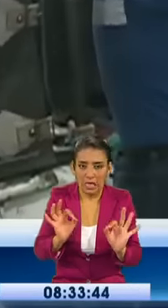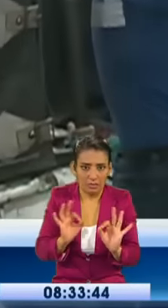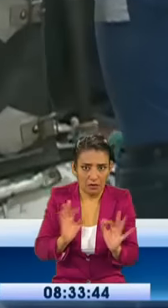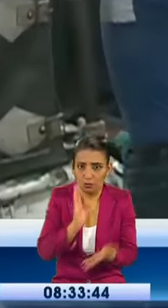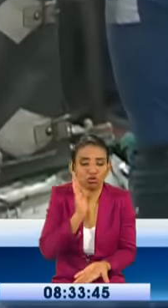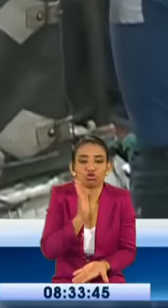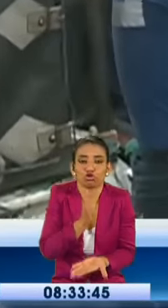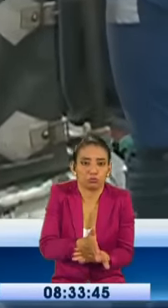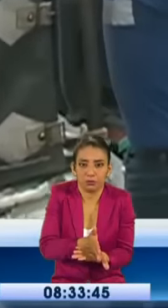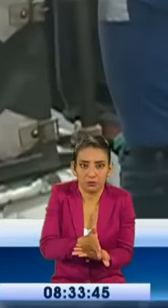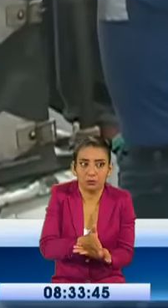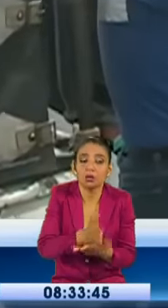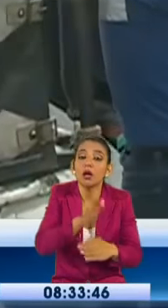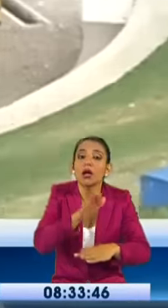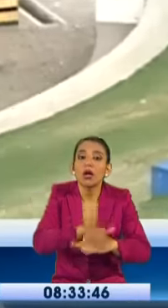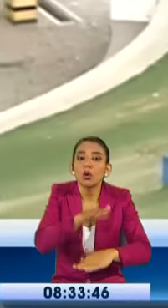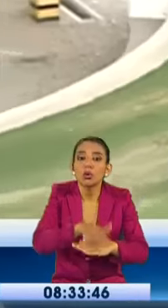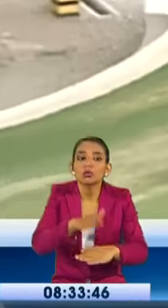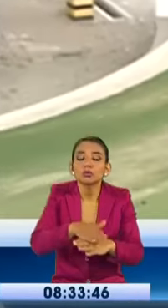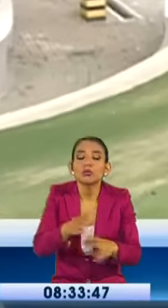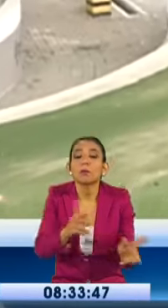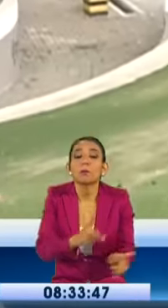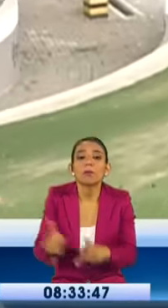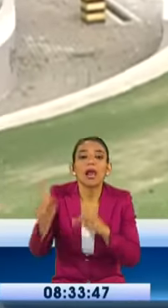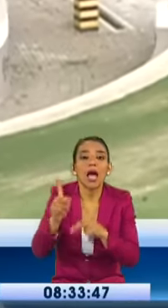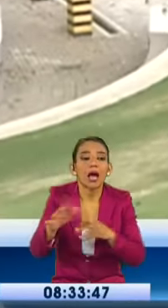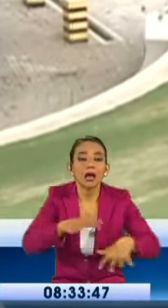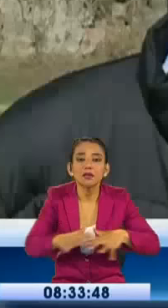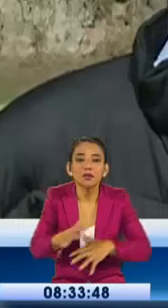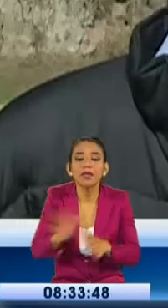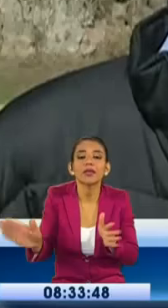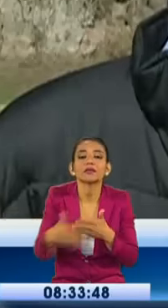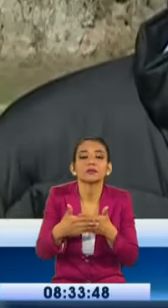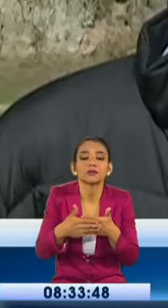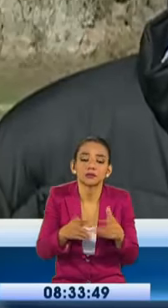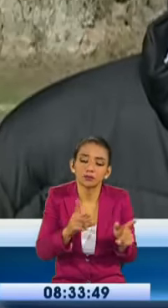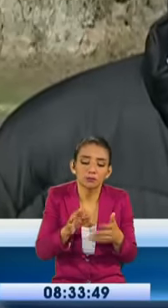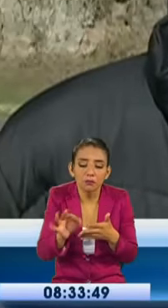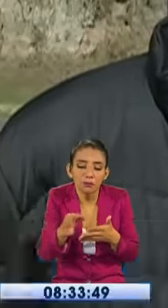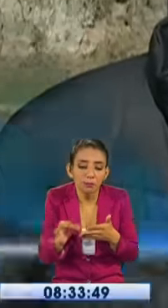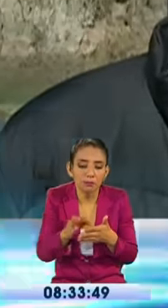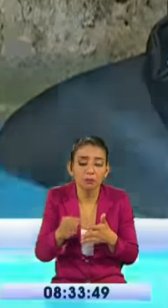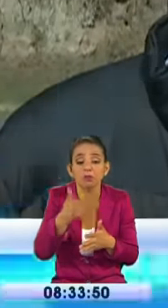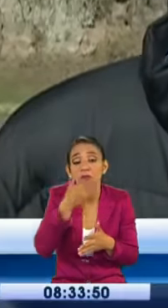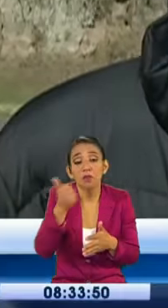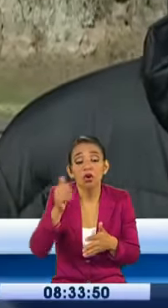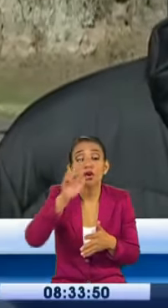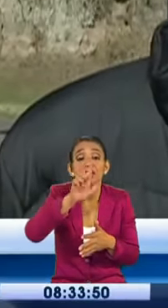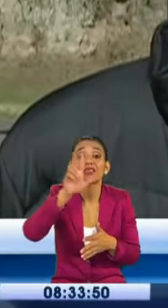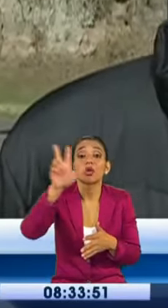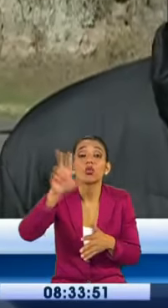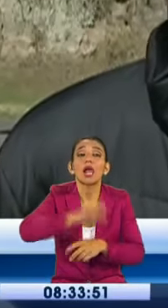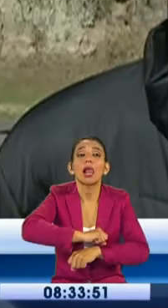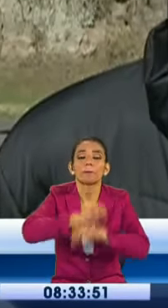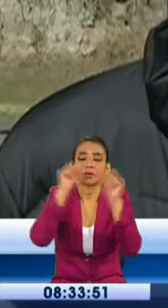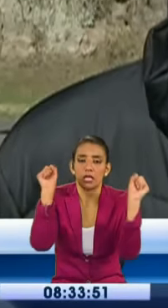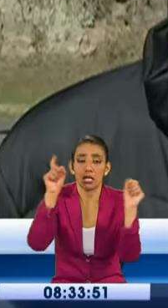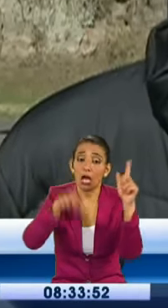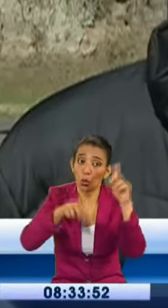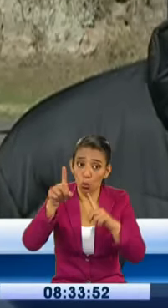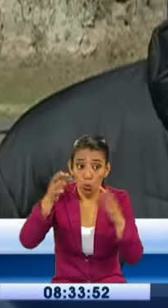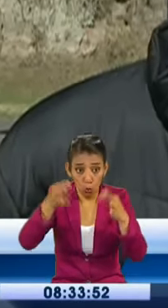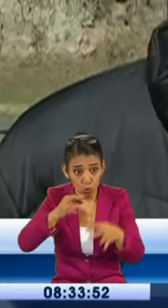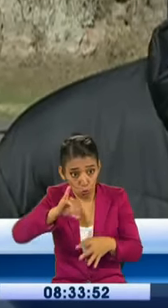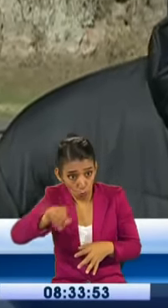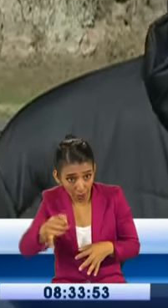Quito, debido a que se trabaja en el cierre de la planificación de las actividades. Por favor, sacar el 31 de la mañana en los barrios donde tienen recolección el